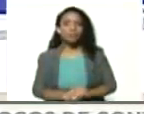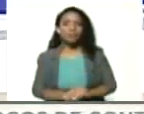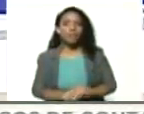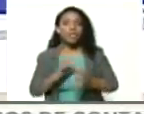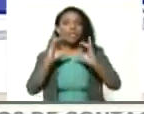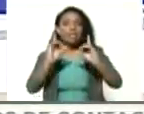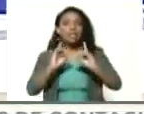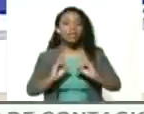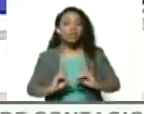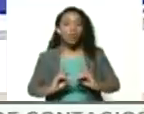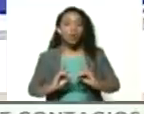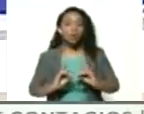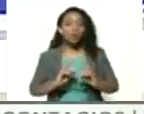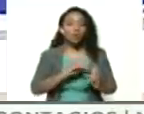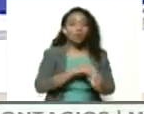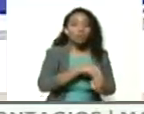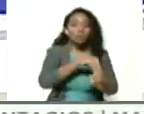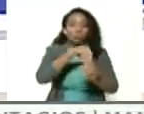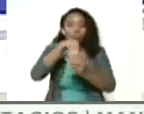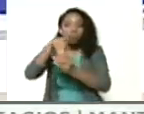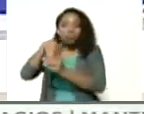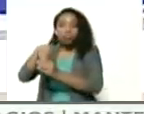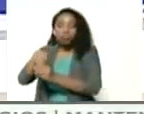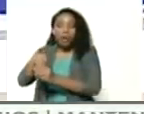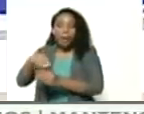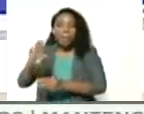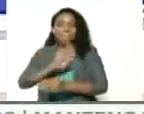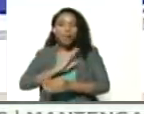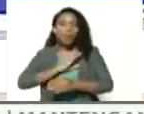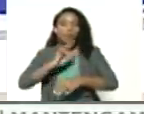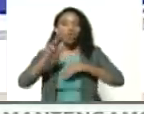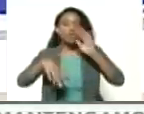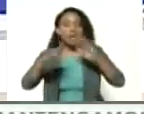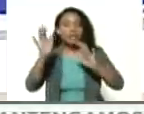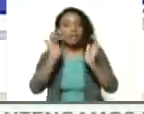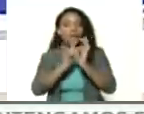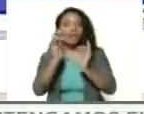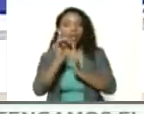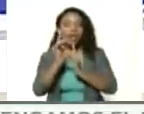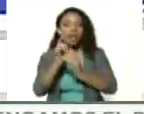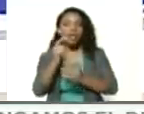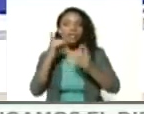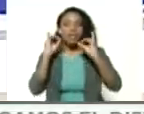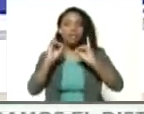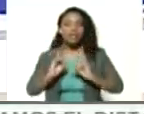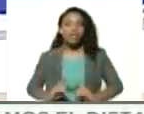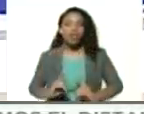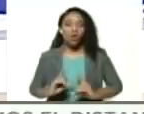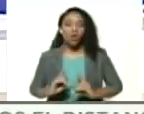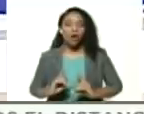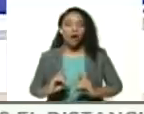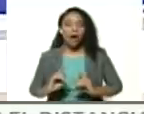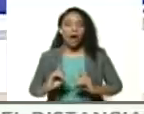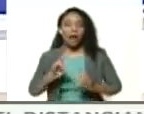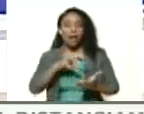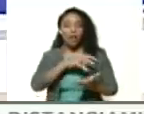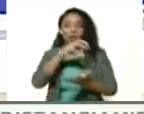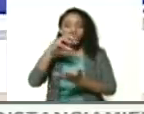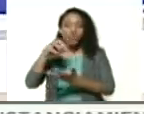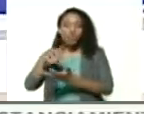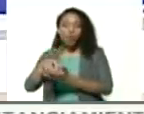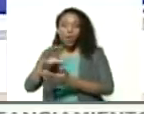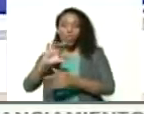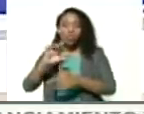decidieron su traslado, el propio 13 de abril, decidieron su traslado a la isla de Lorchila, donde lo iban